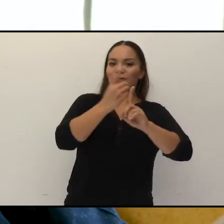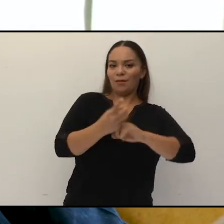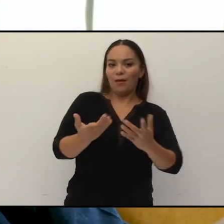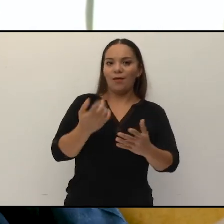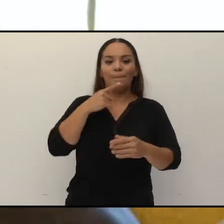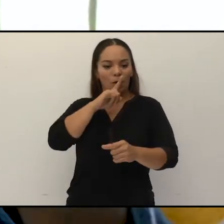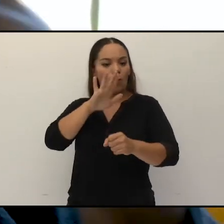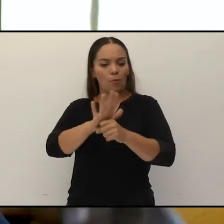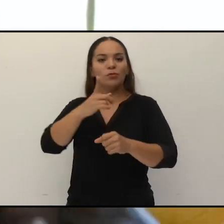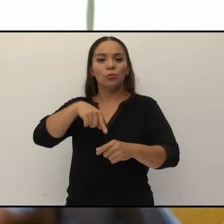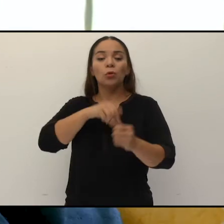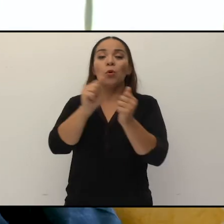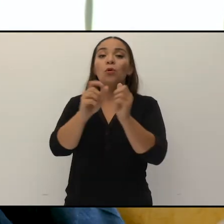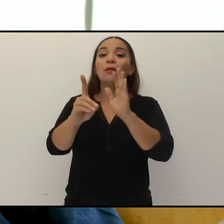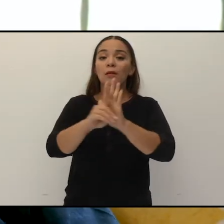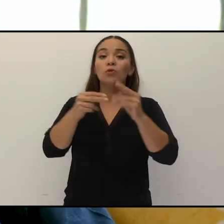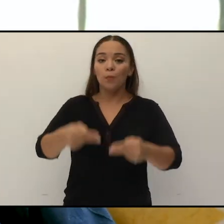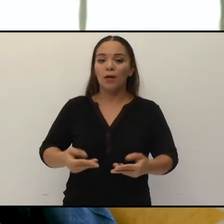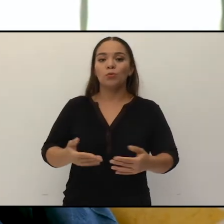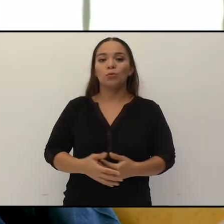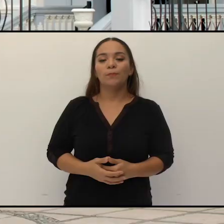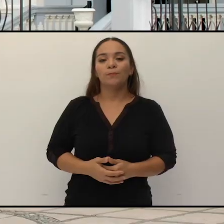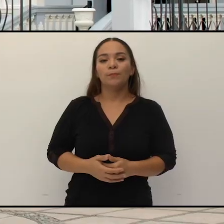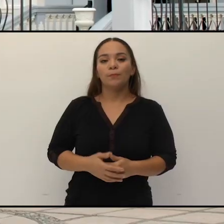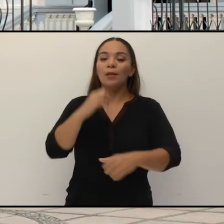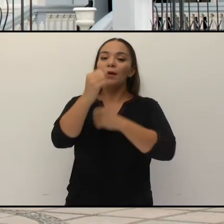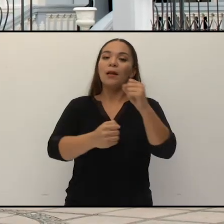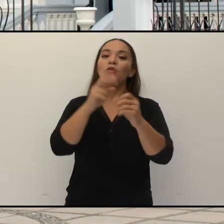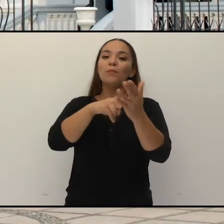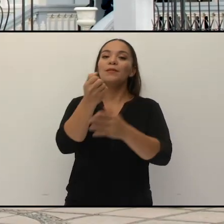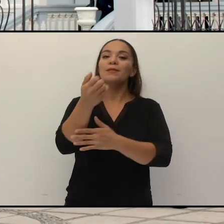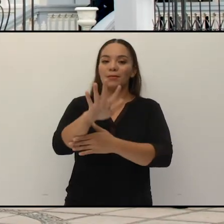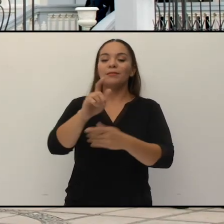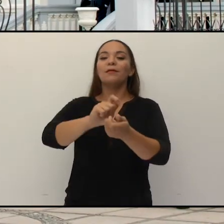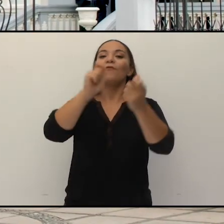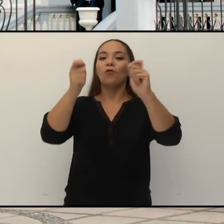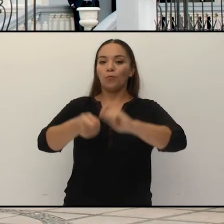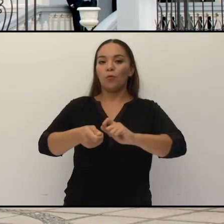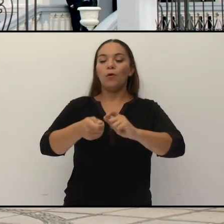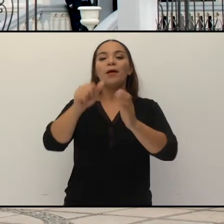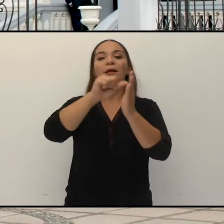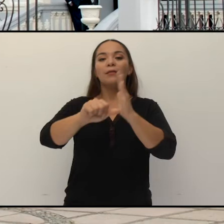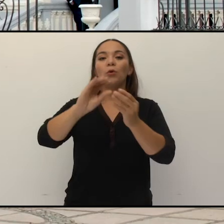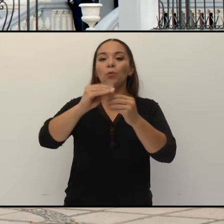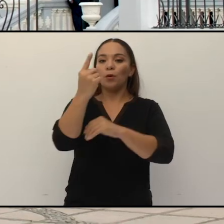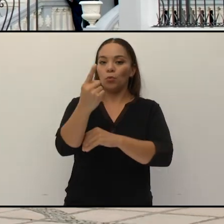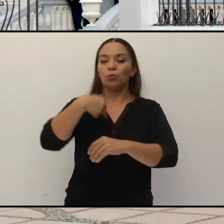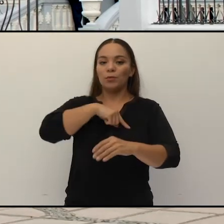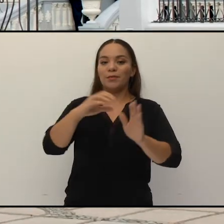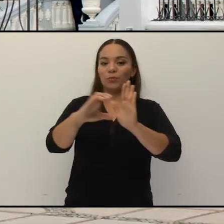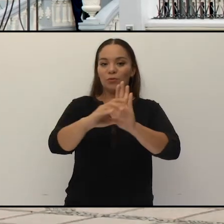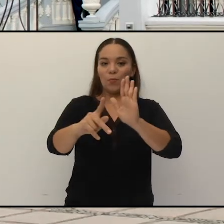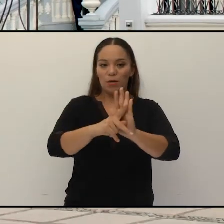consecuente con ese compromiso nuestro con los derechos humanos, ¿verdad? En el año 2015 se reformó finalmente el artículo